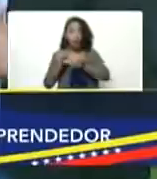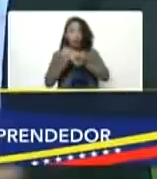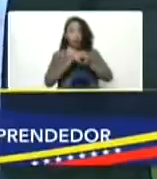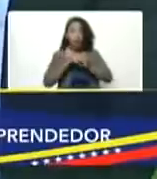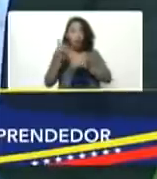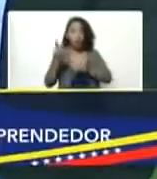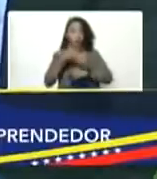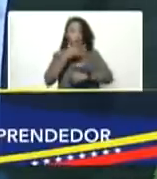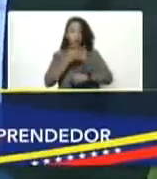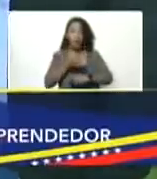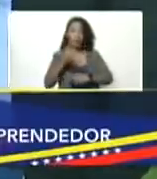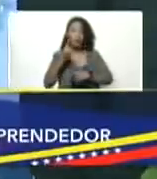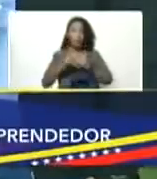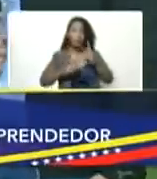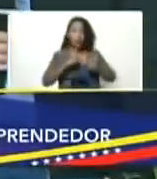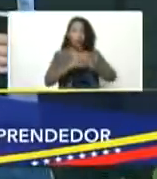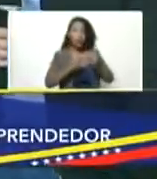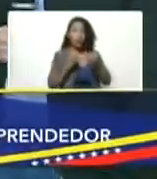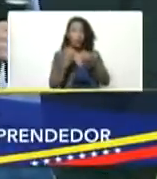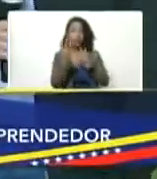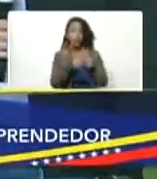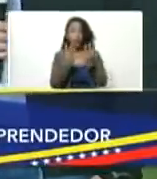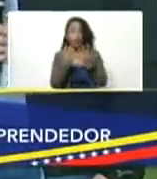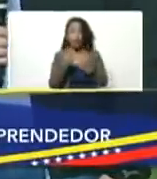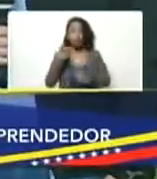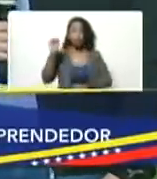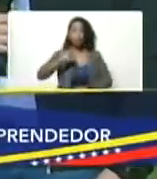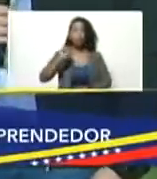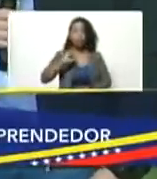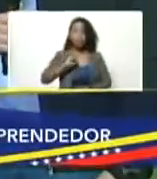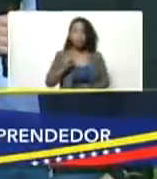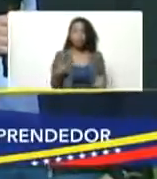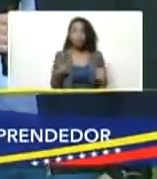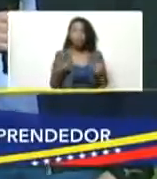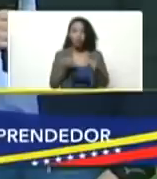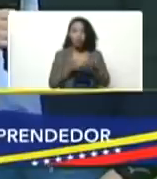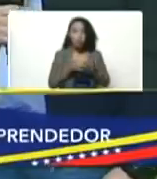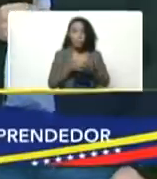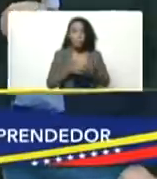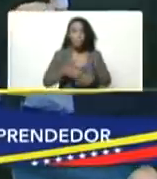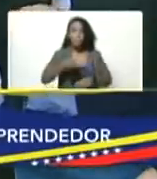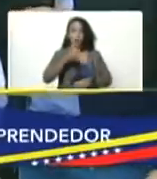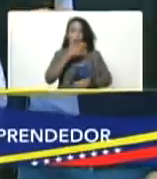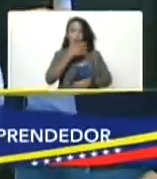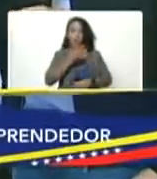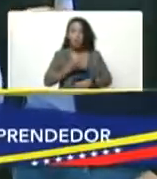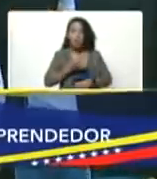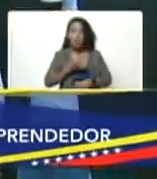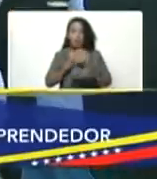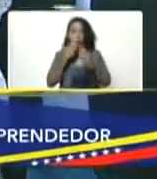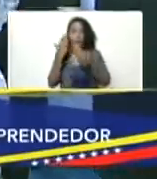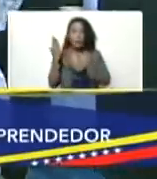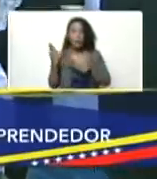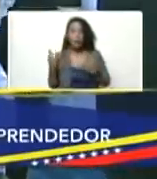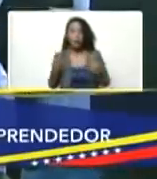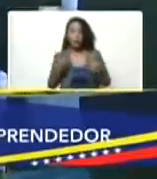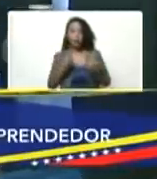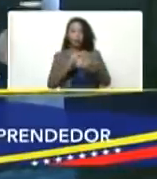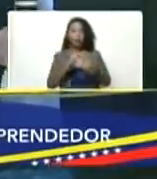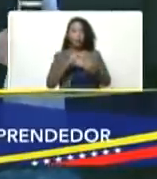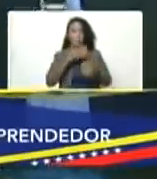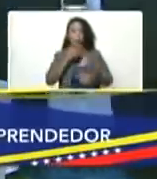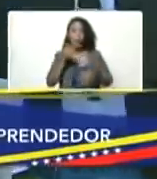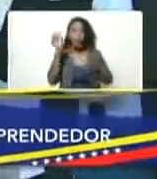eso facilita el proceso de feria. Es correcto, agruparse es lo que más facilita conseguir las mejores